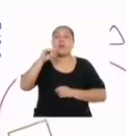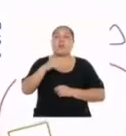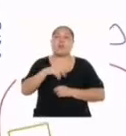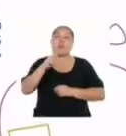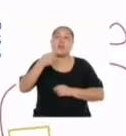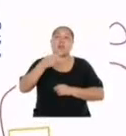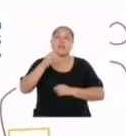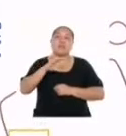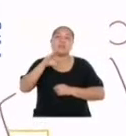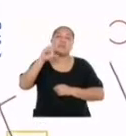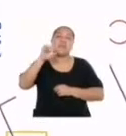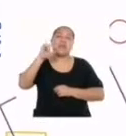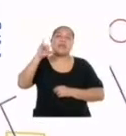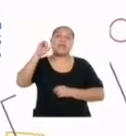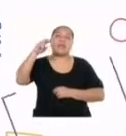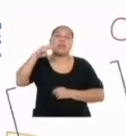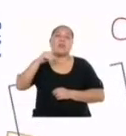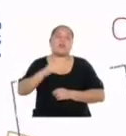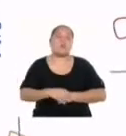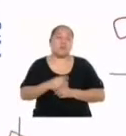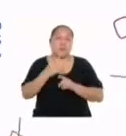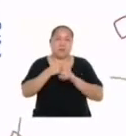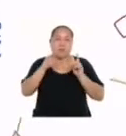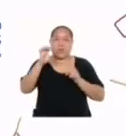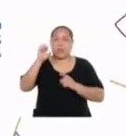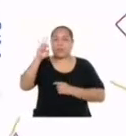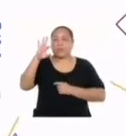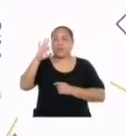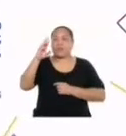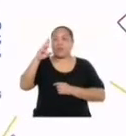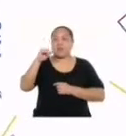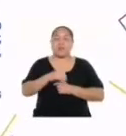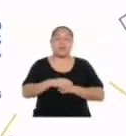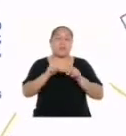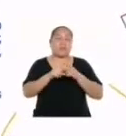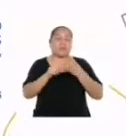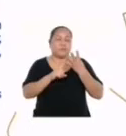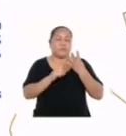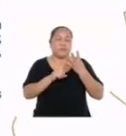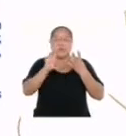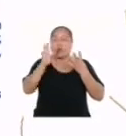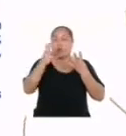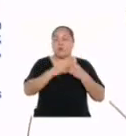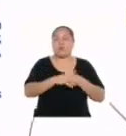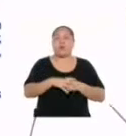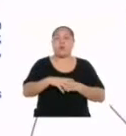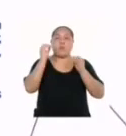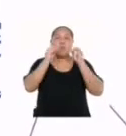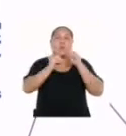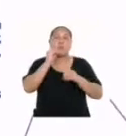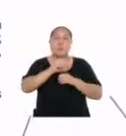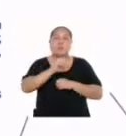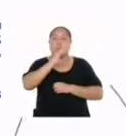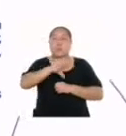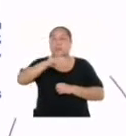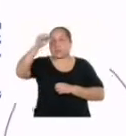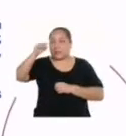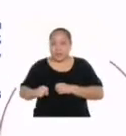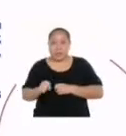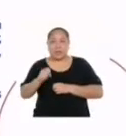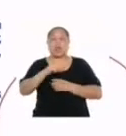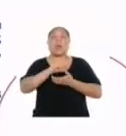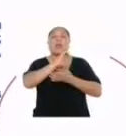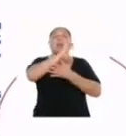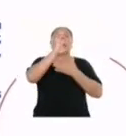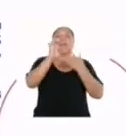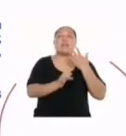pentagonal, hexagonal, cilindro recto y esfera. Y 4. Plantearás afirmaciones sobre las